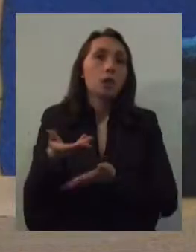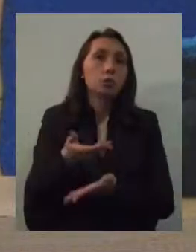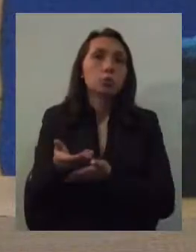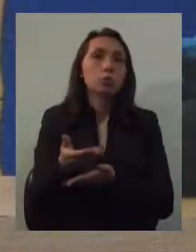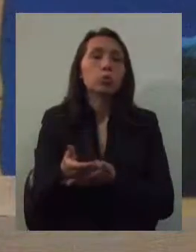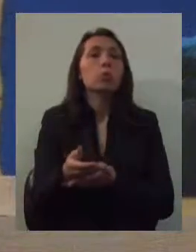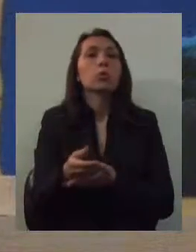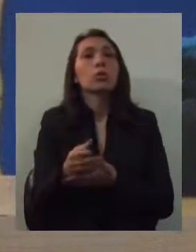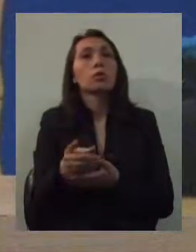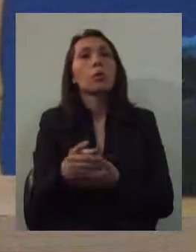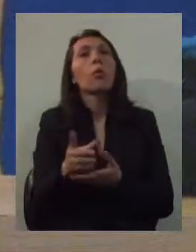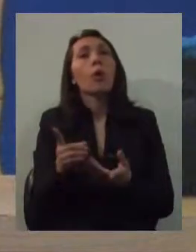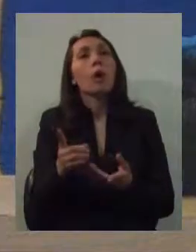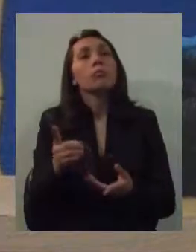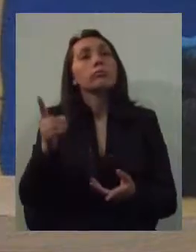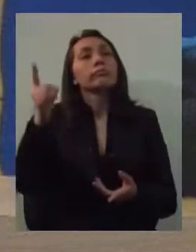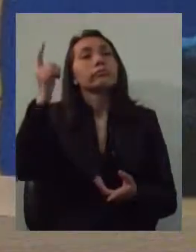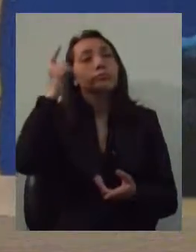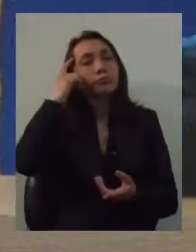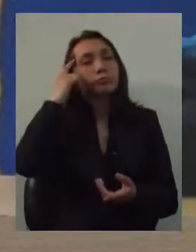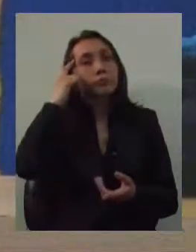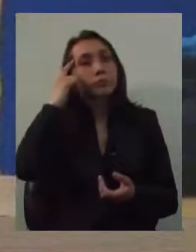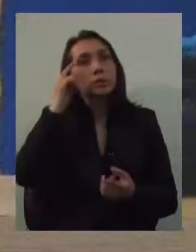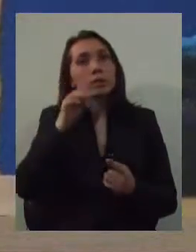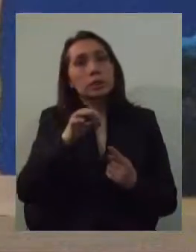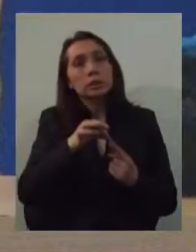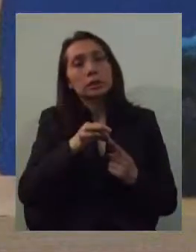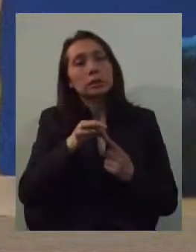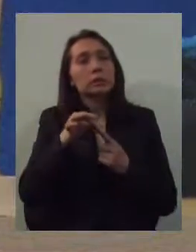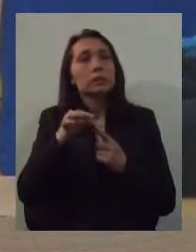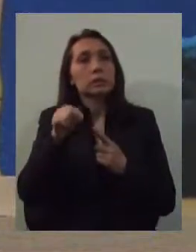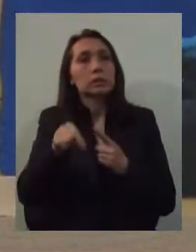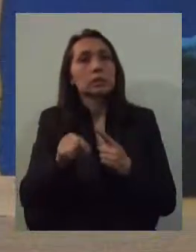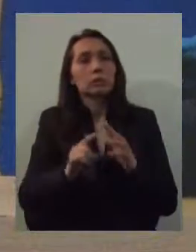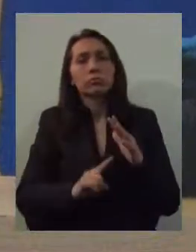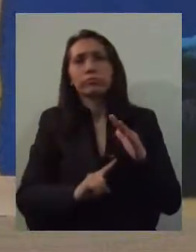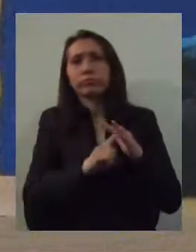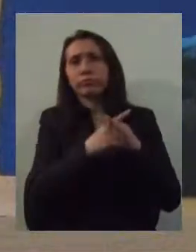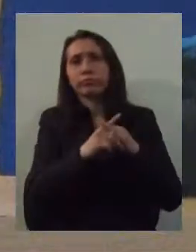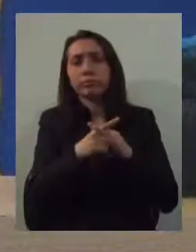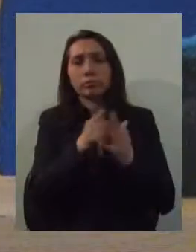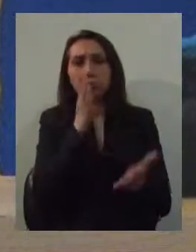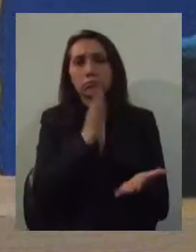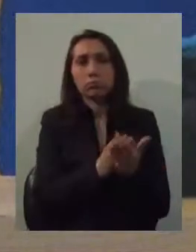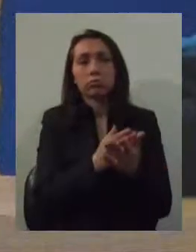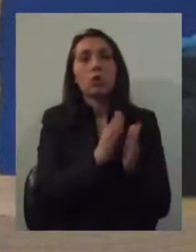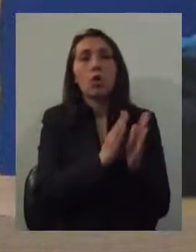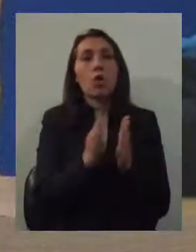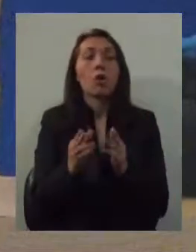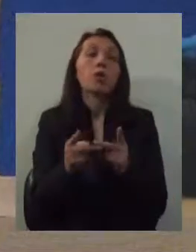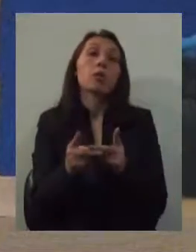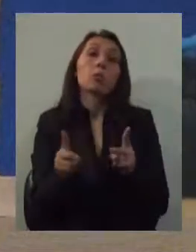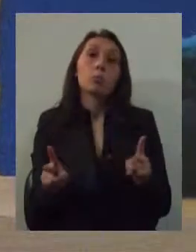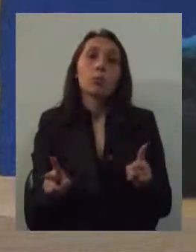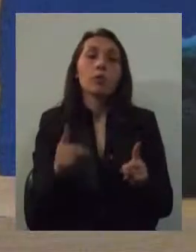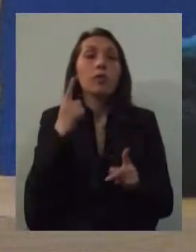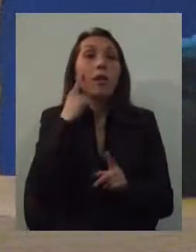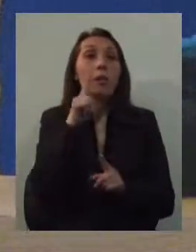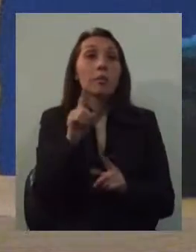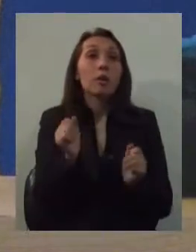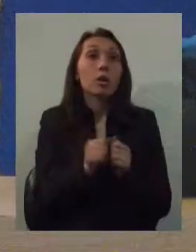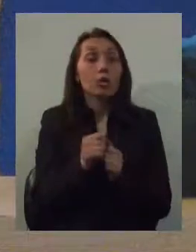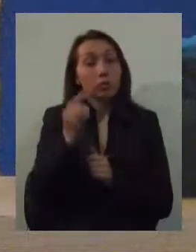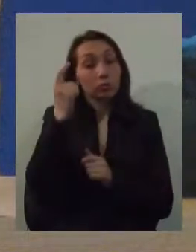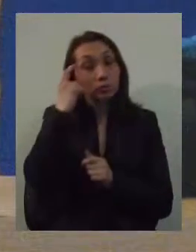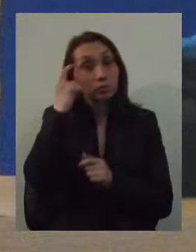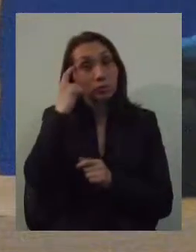ir creando conciencia acerca de principios que sean principios más o menos taxativos de orden público, pero que con la